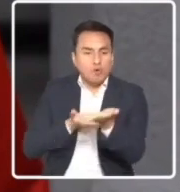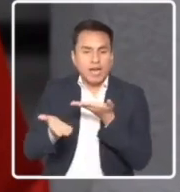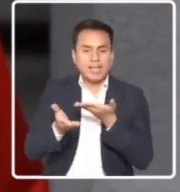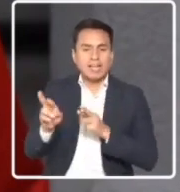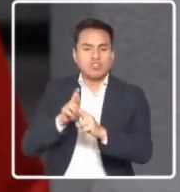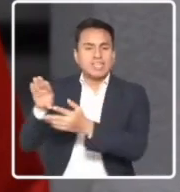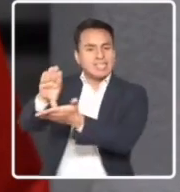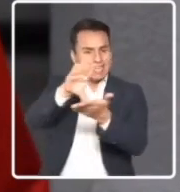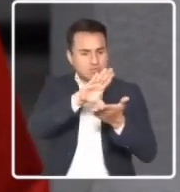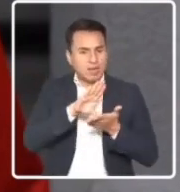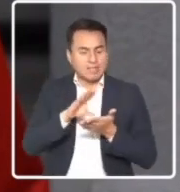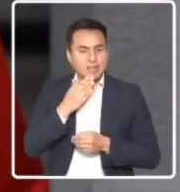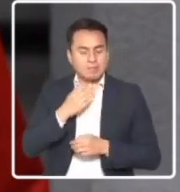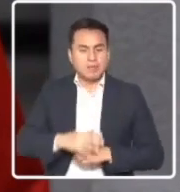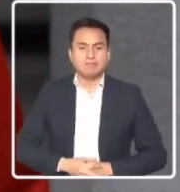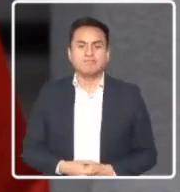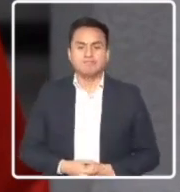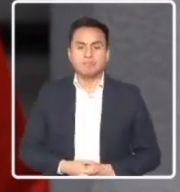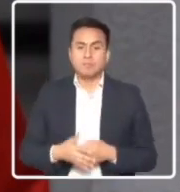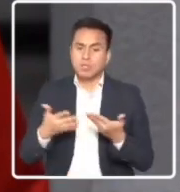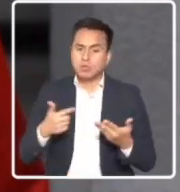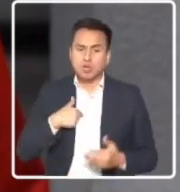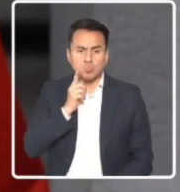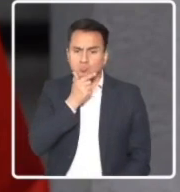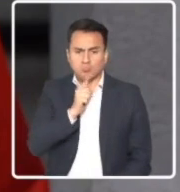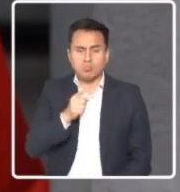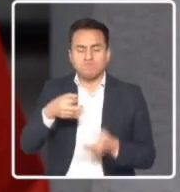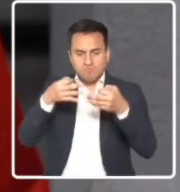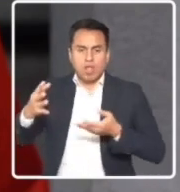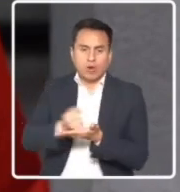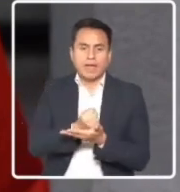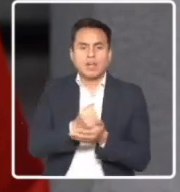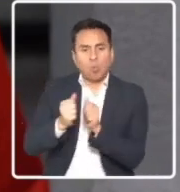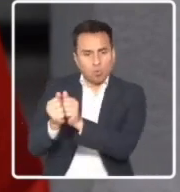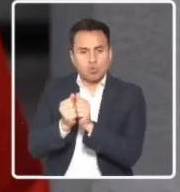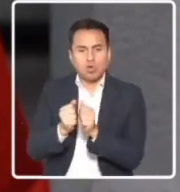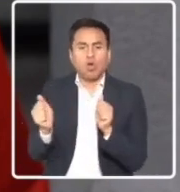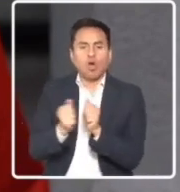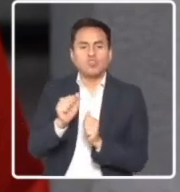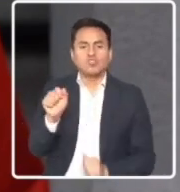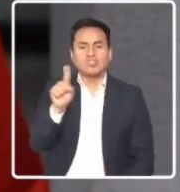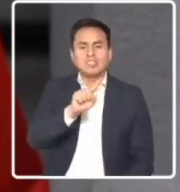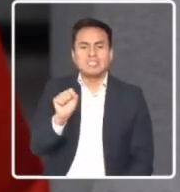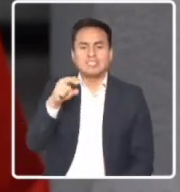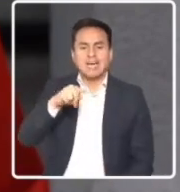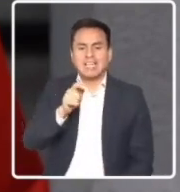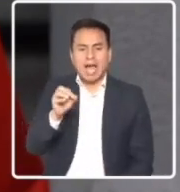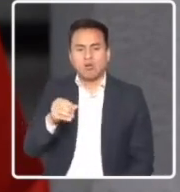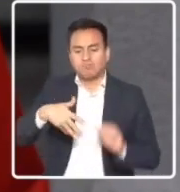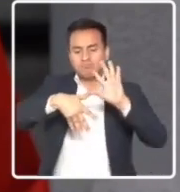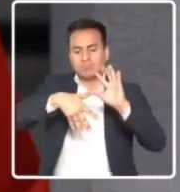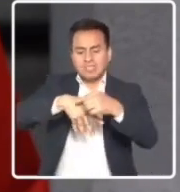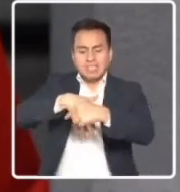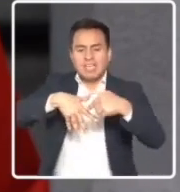nuestras relaciones internacionales. Y por lo tanto no me cabe ninguna duda que vamos a lograr cosas juntos con Santiago. Y quiero detenerme en el corredor bioceánico